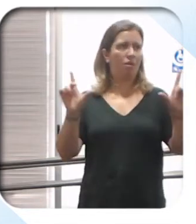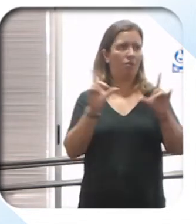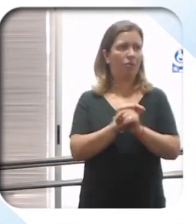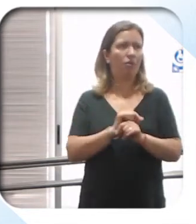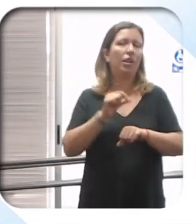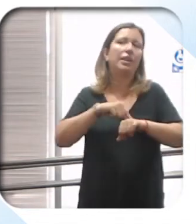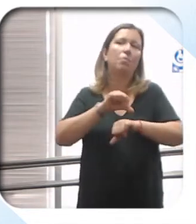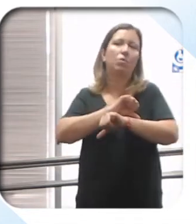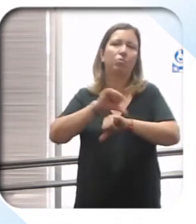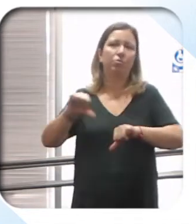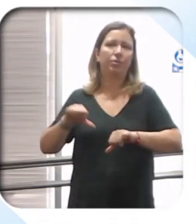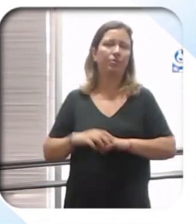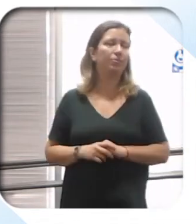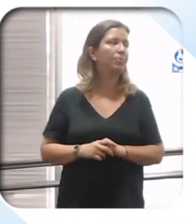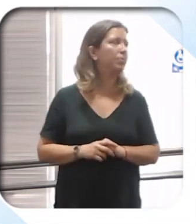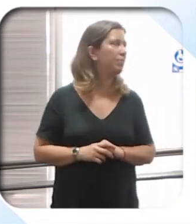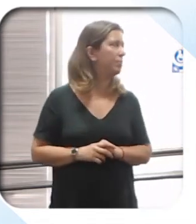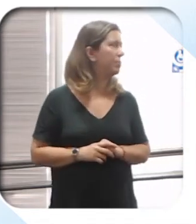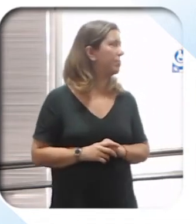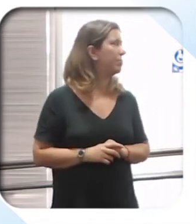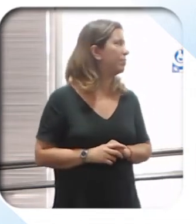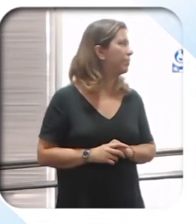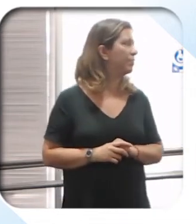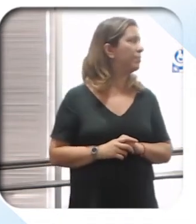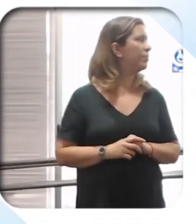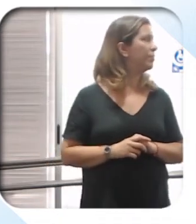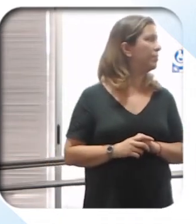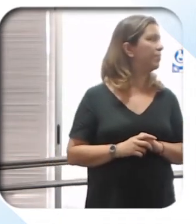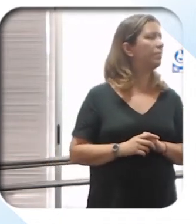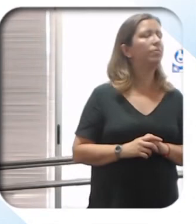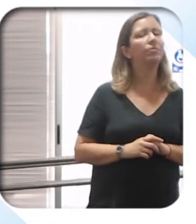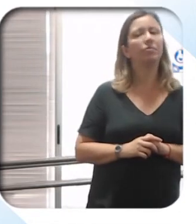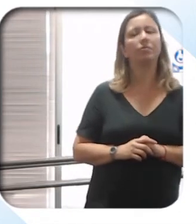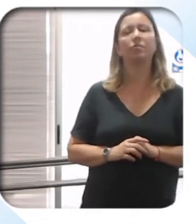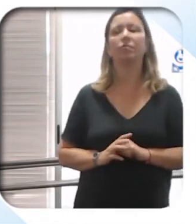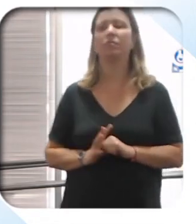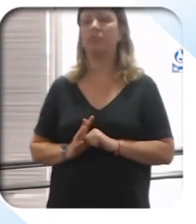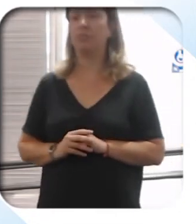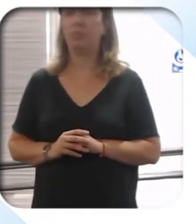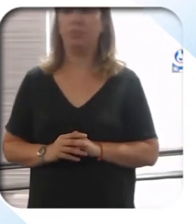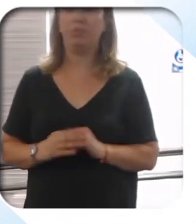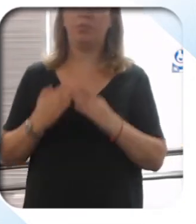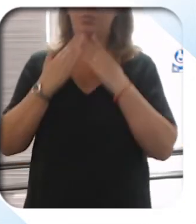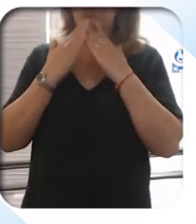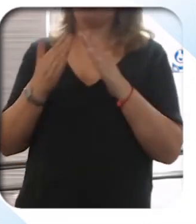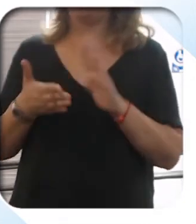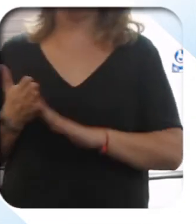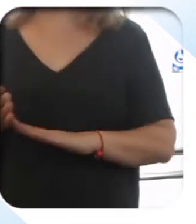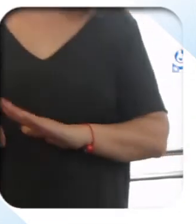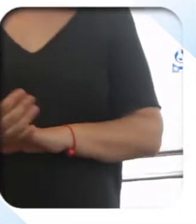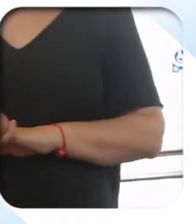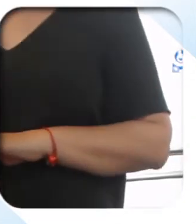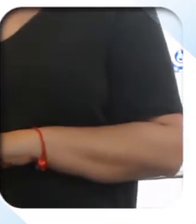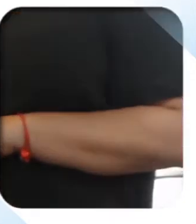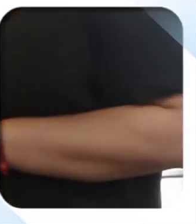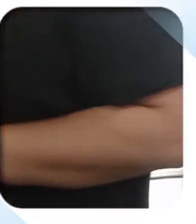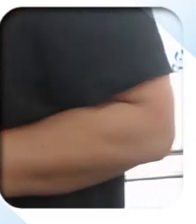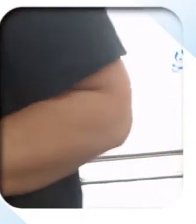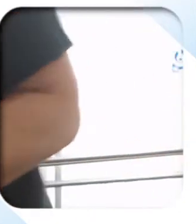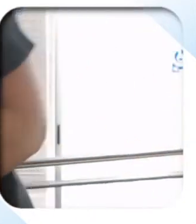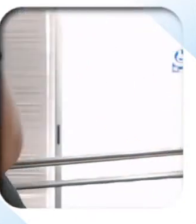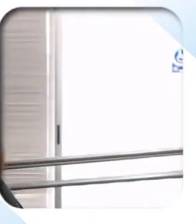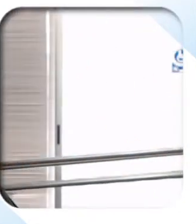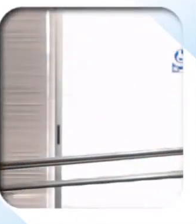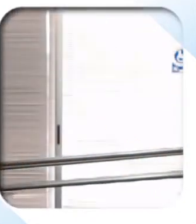más tiempo, pero bueno, me parece que va por ese lado, ¿sí? Muchas gracias. ¿Tienen alguna pregunta? Las preguntas las